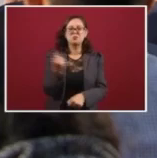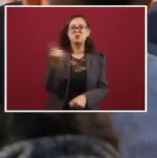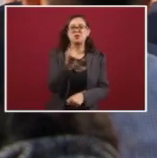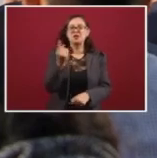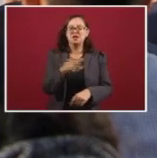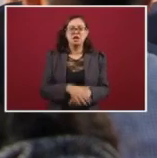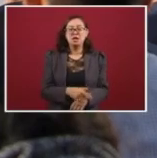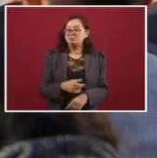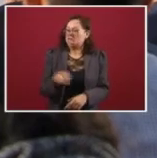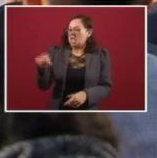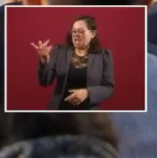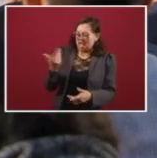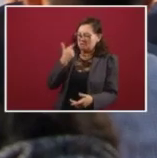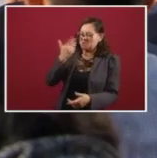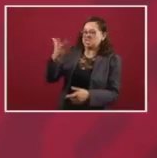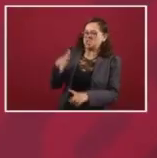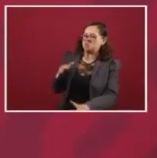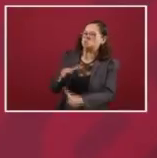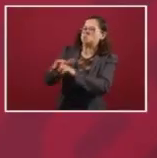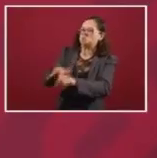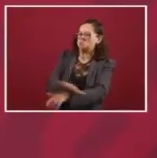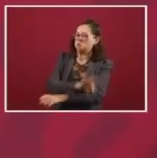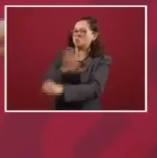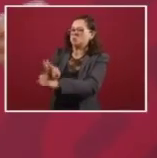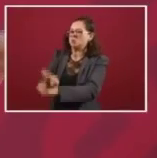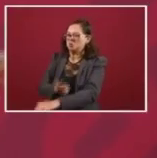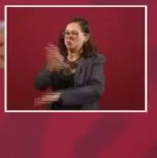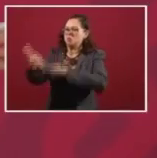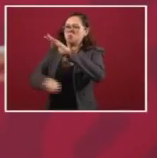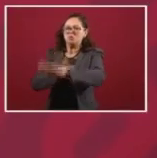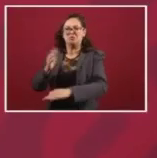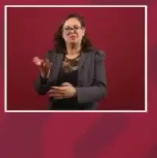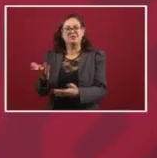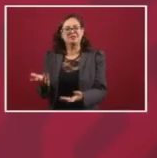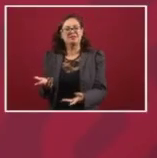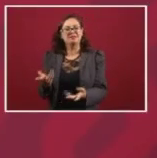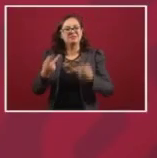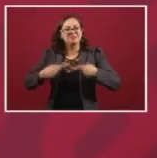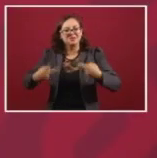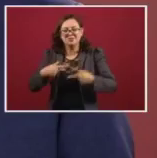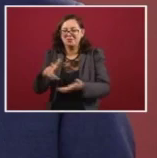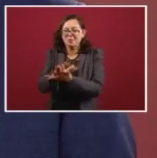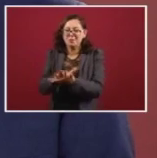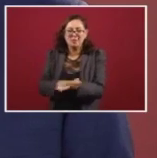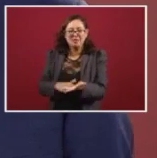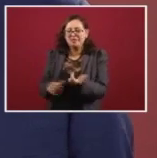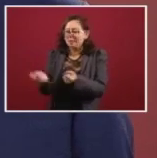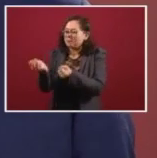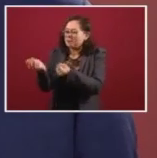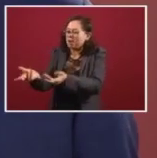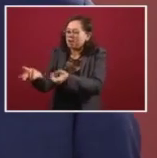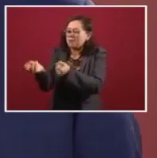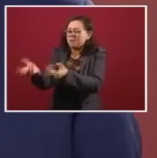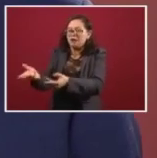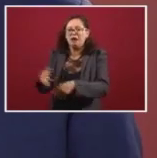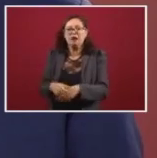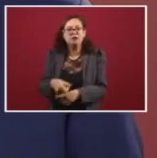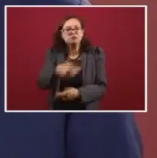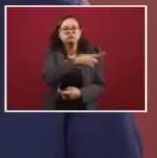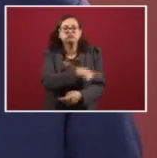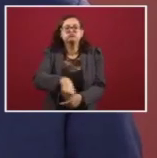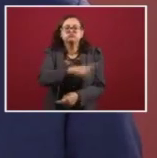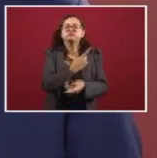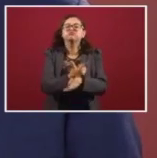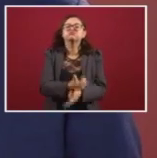populismo, paternalismo, lo que se le da a la gente humilde? ¿Y cuánto se robaban?